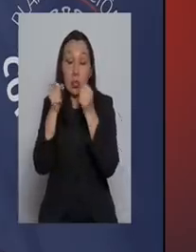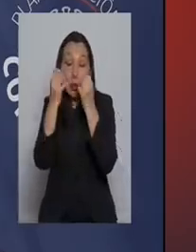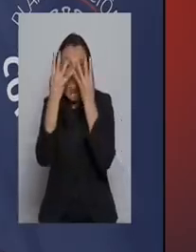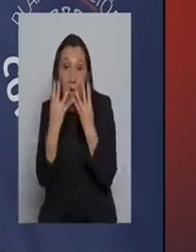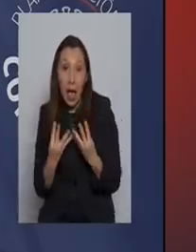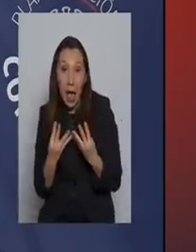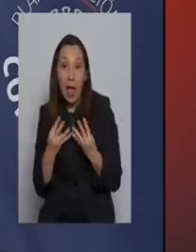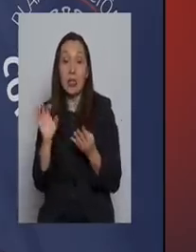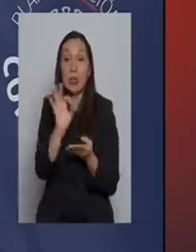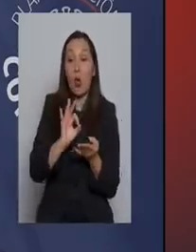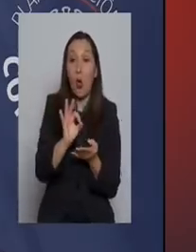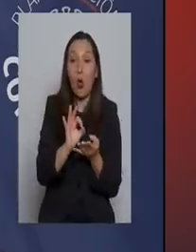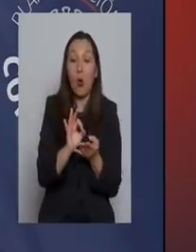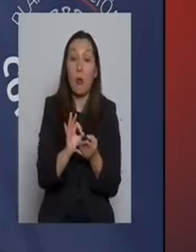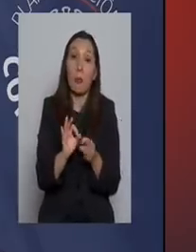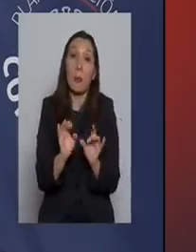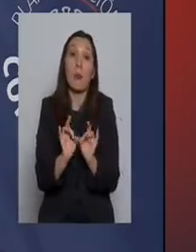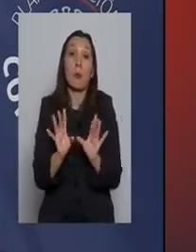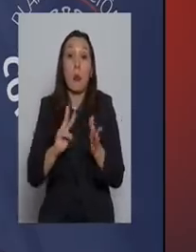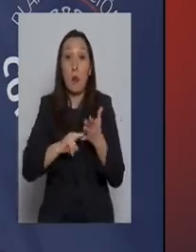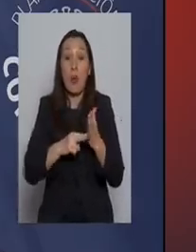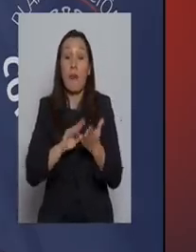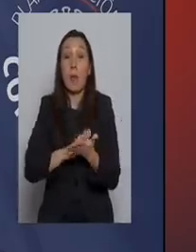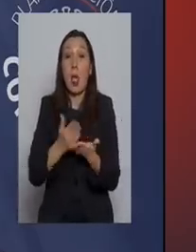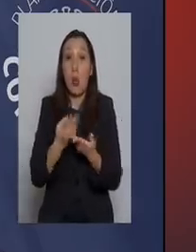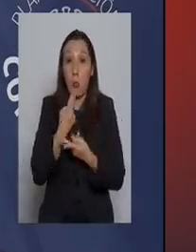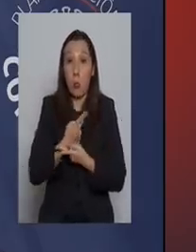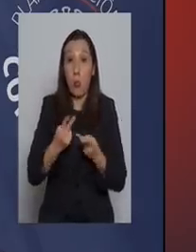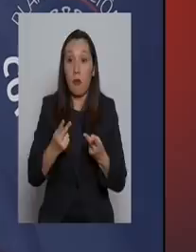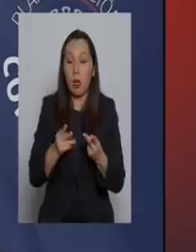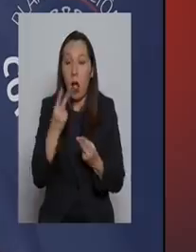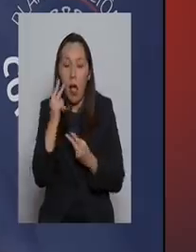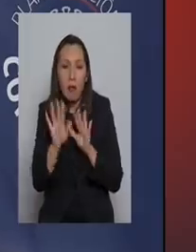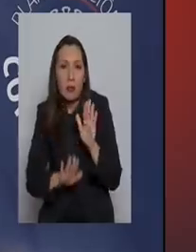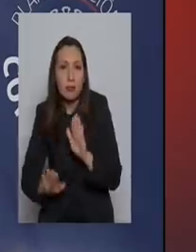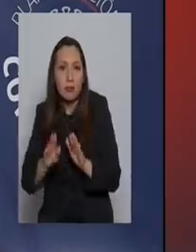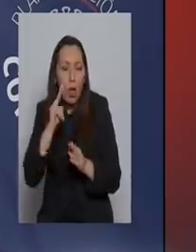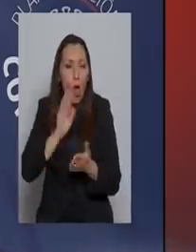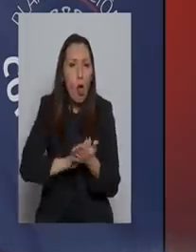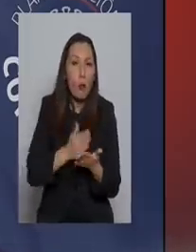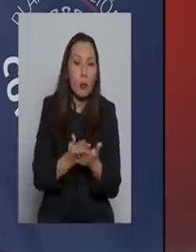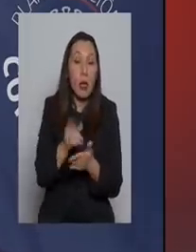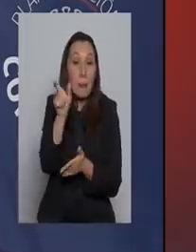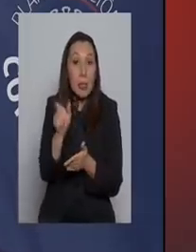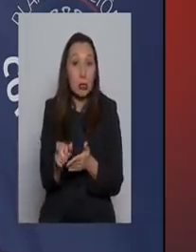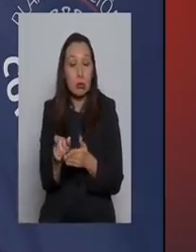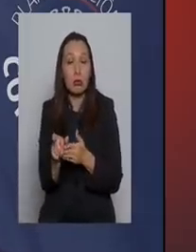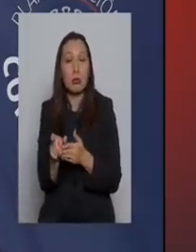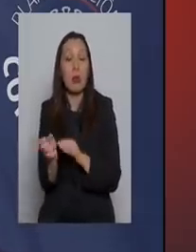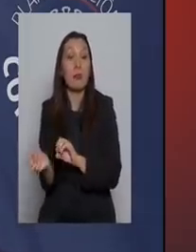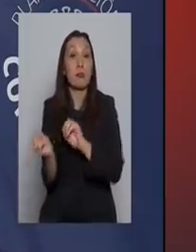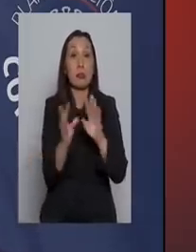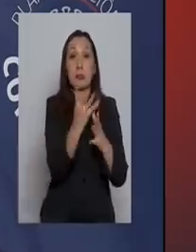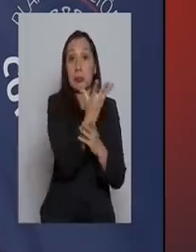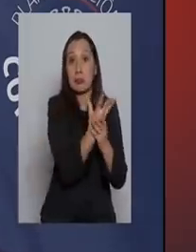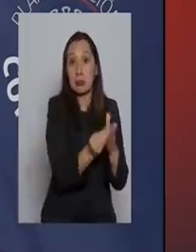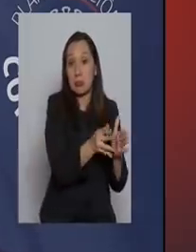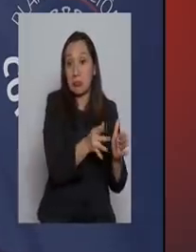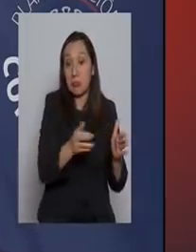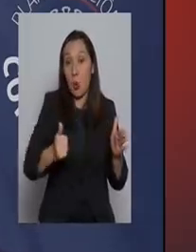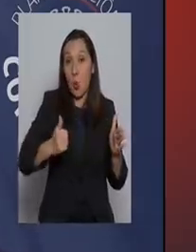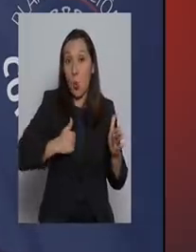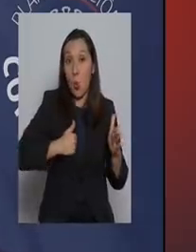o como problema de salud pública pase, estas personas van a regresar al